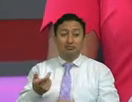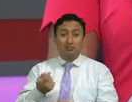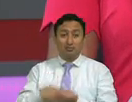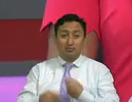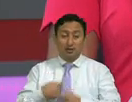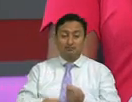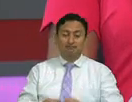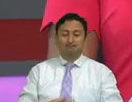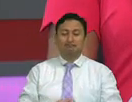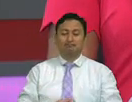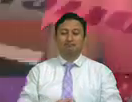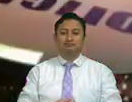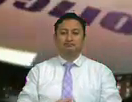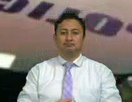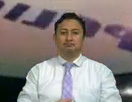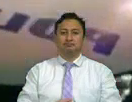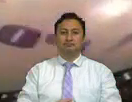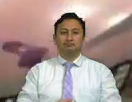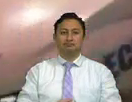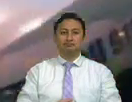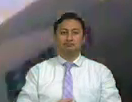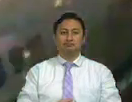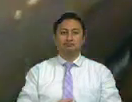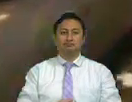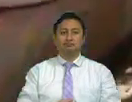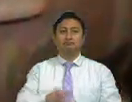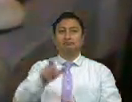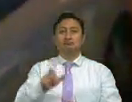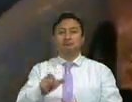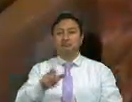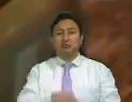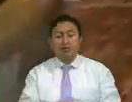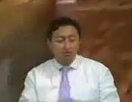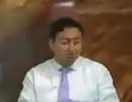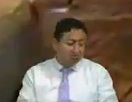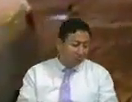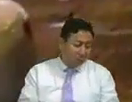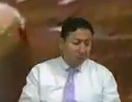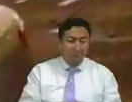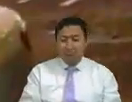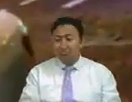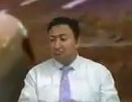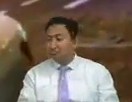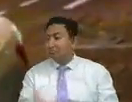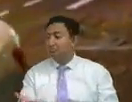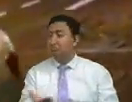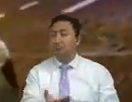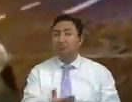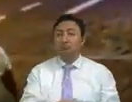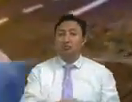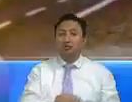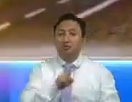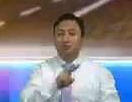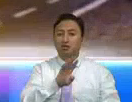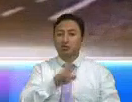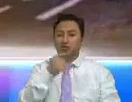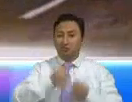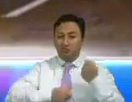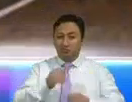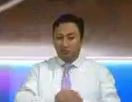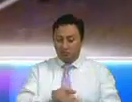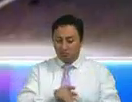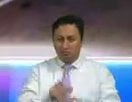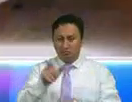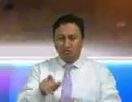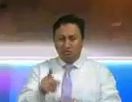expendio tenían la apariencia de indigentes caminaban por el sector de la 24 de mayo la actitud que mostró uno de ellos levantó